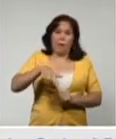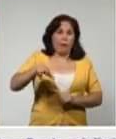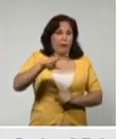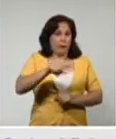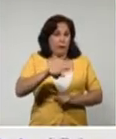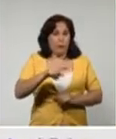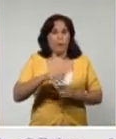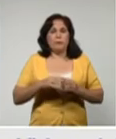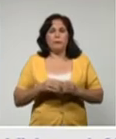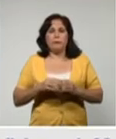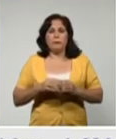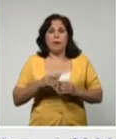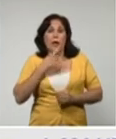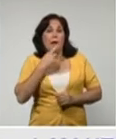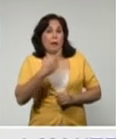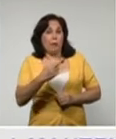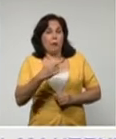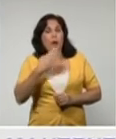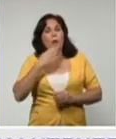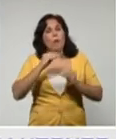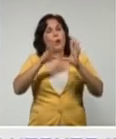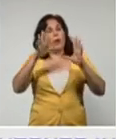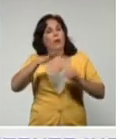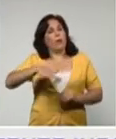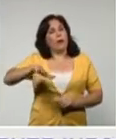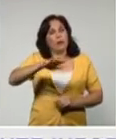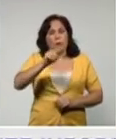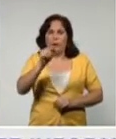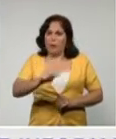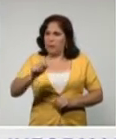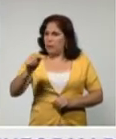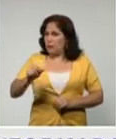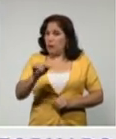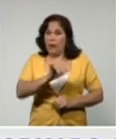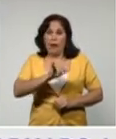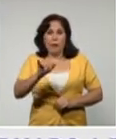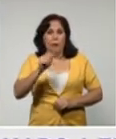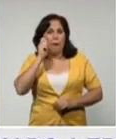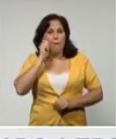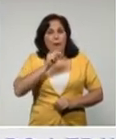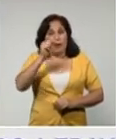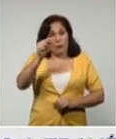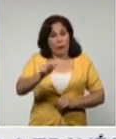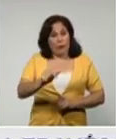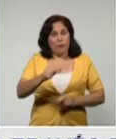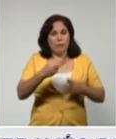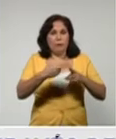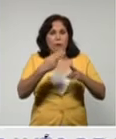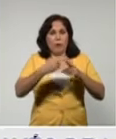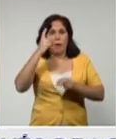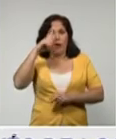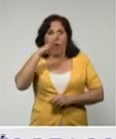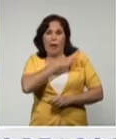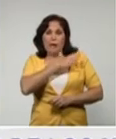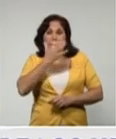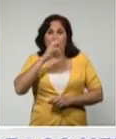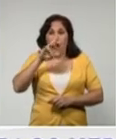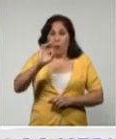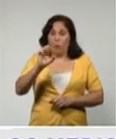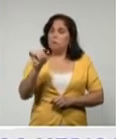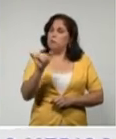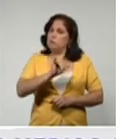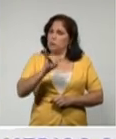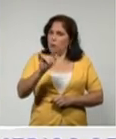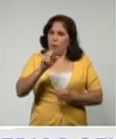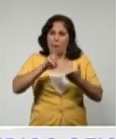ustedes que hacen posible la transmisión, a Lázaro Manuel que nos apoya con su información, a la